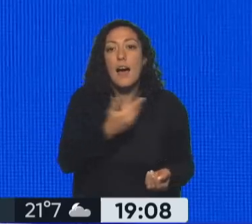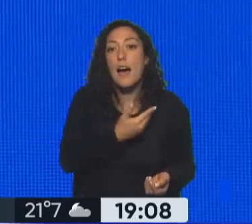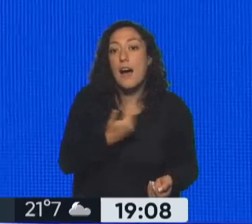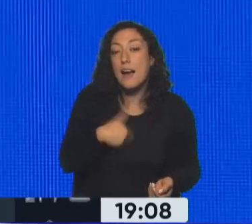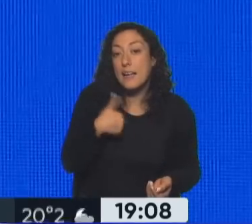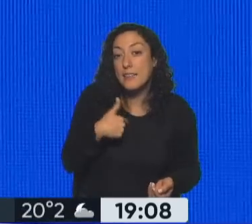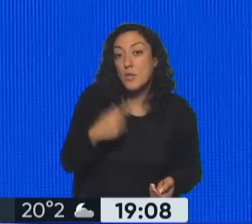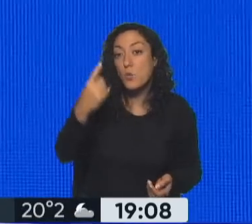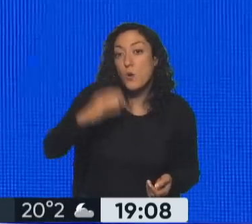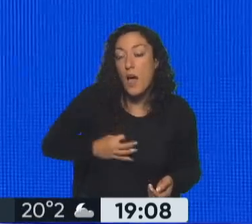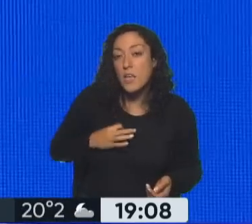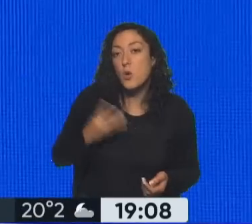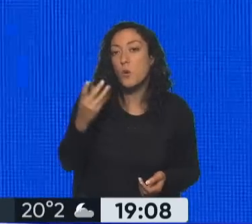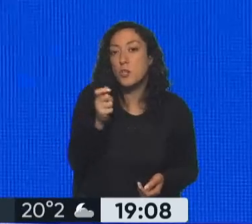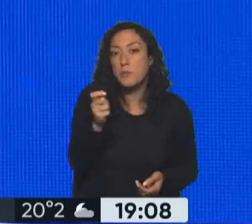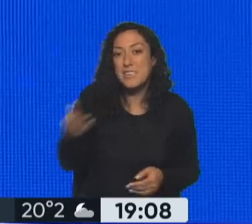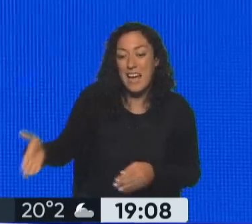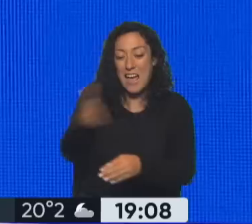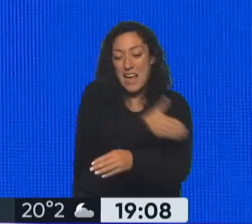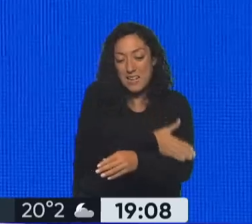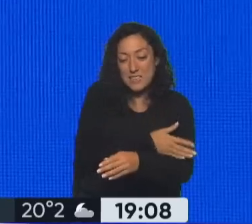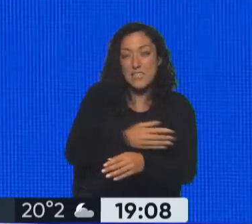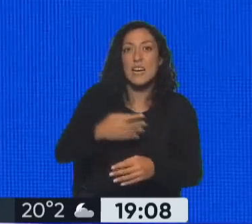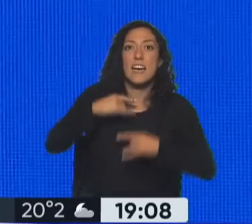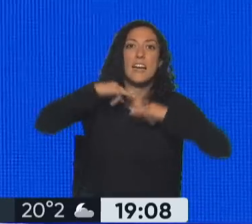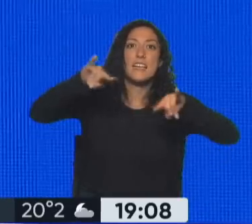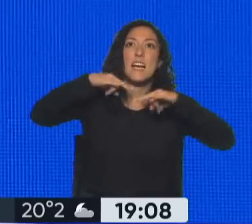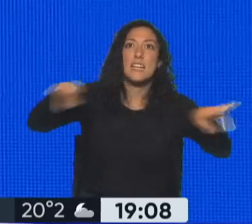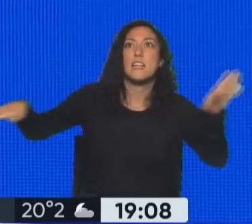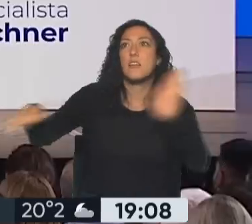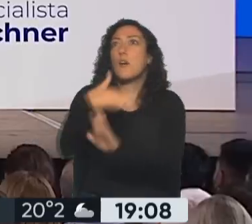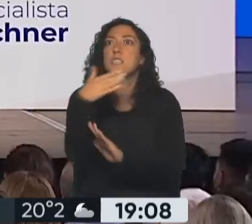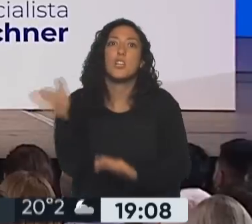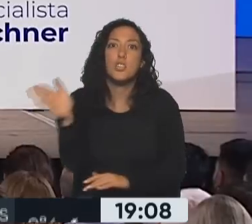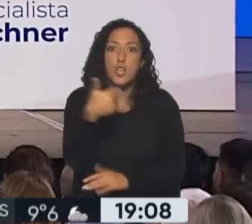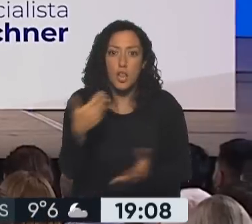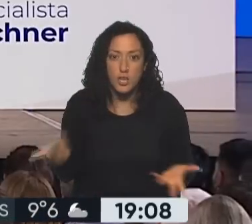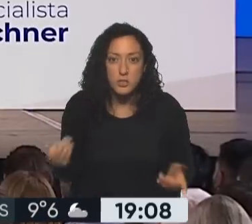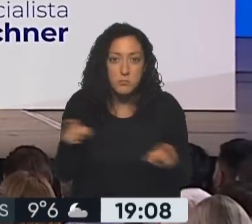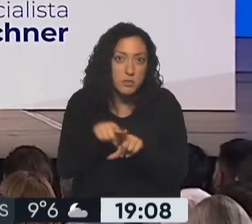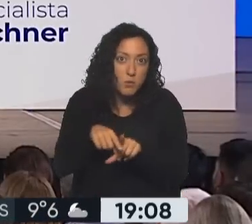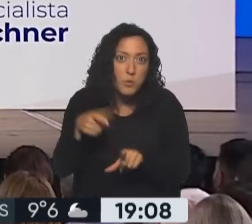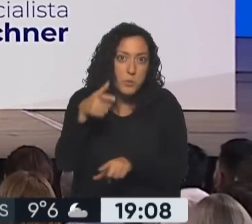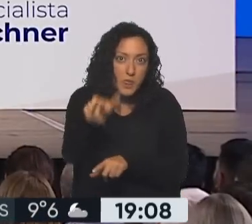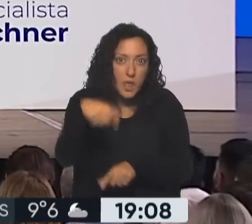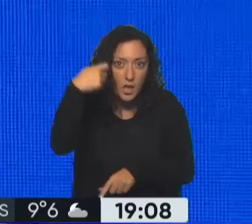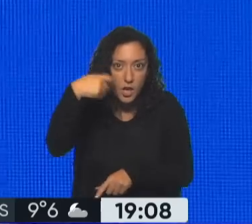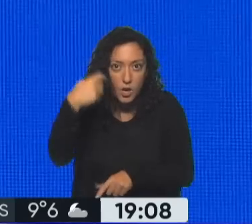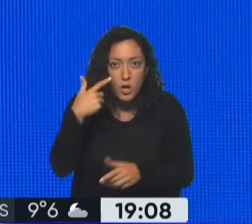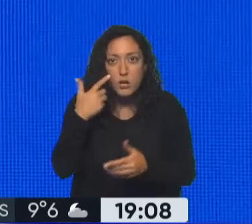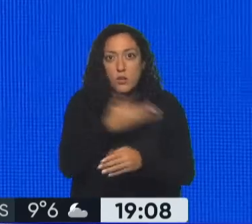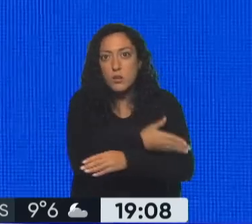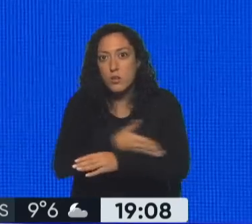un año y 4 meses antes de la elección, que se vayan todos. Lo que dice el video. ¿Quiénes